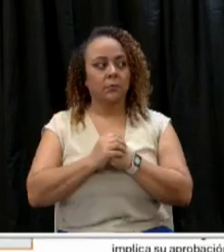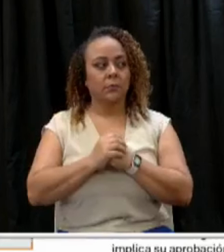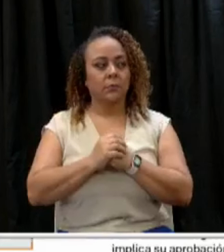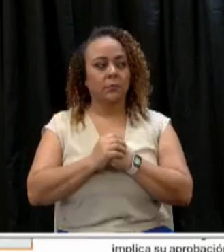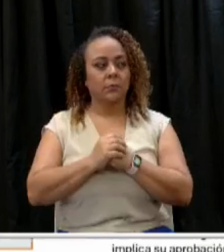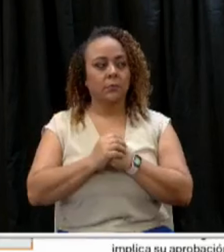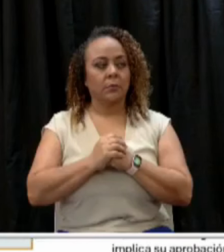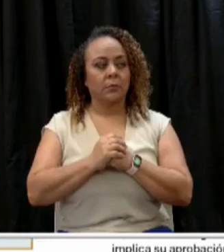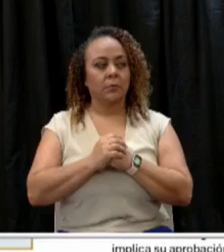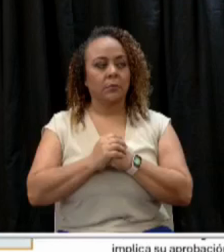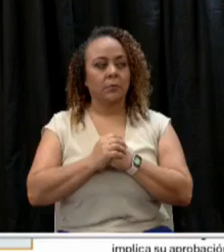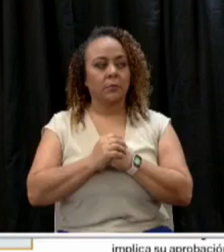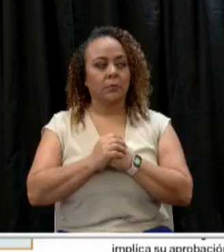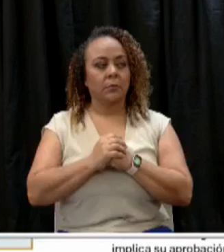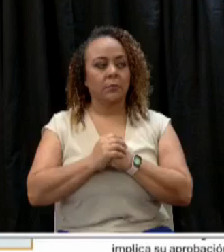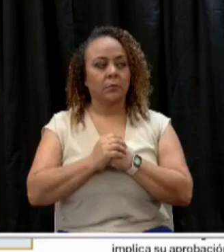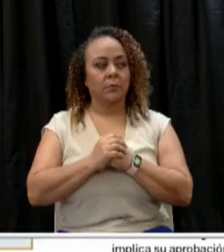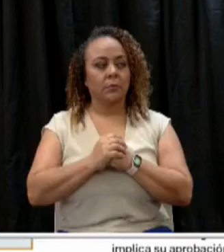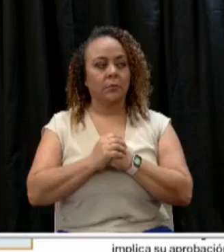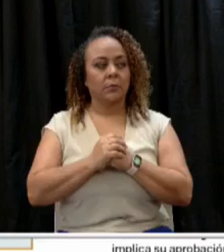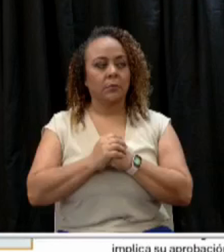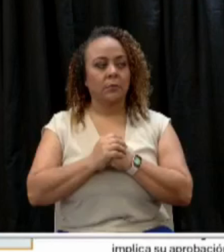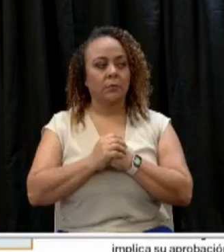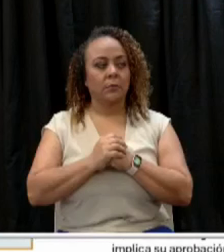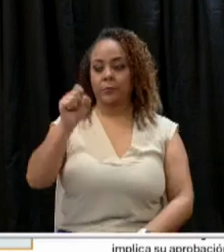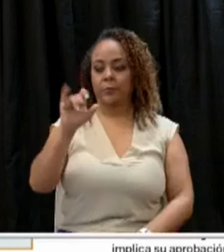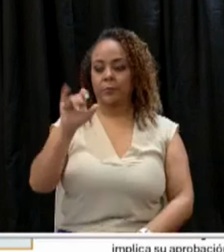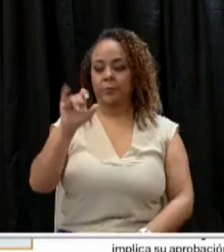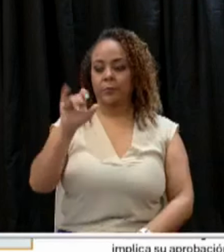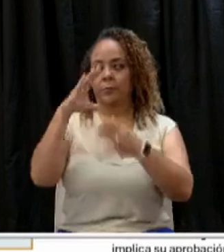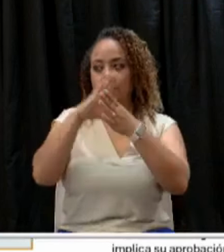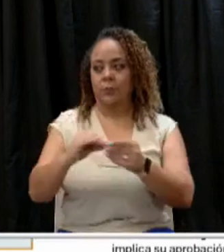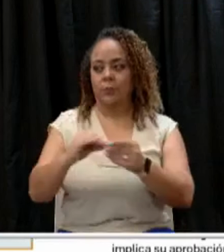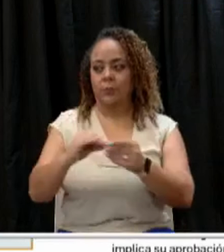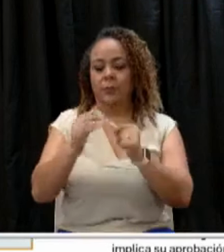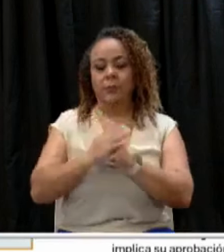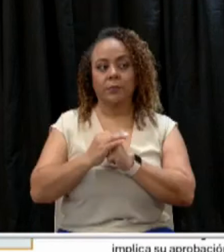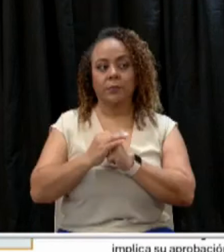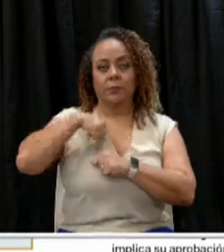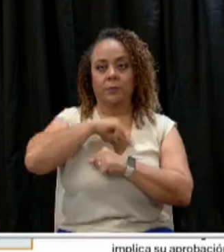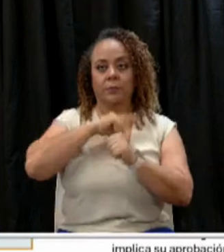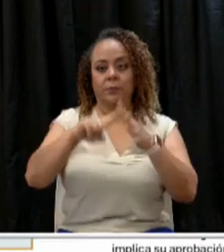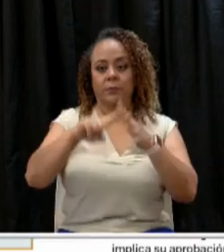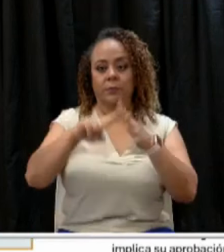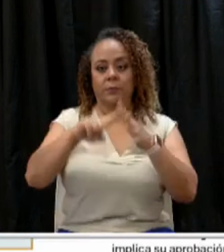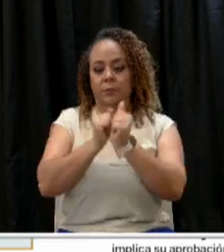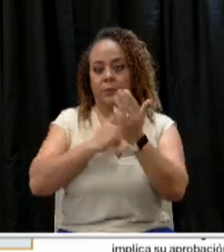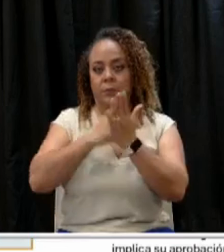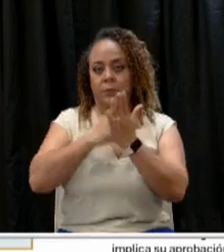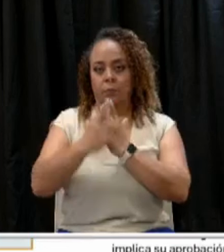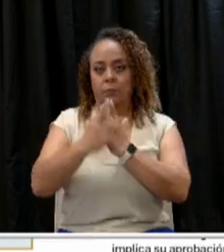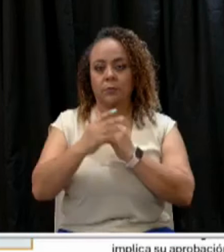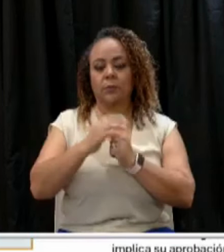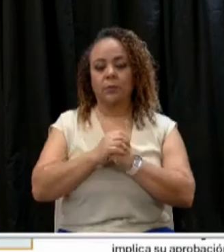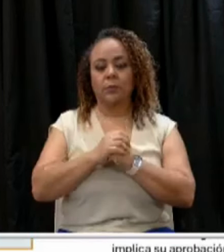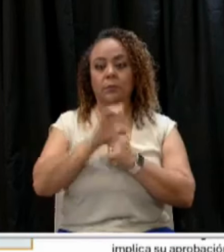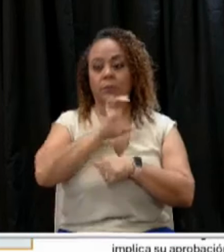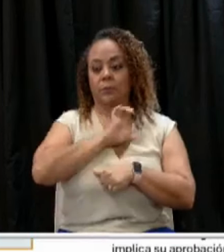la siguiente. Ahí. Sí, como les comentaba, nosotros empezamos con el programa WI en El